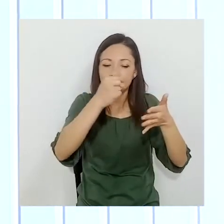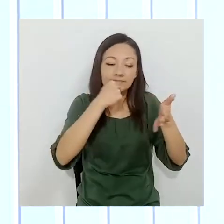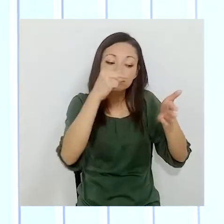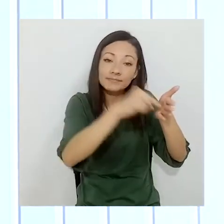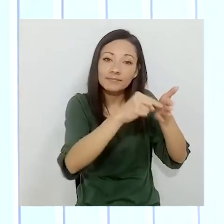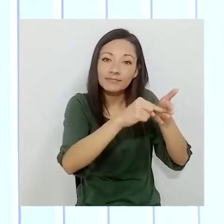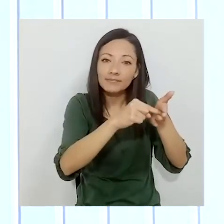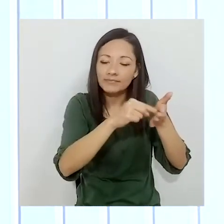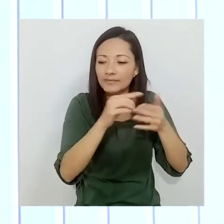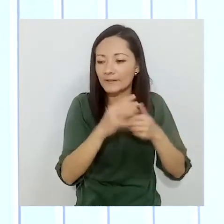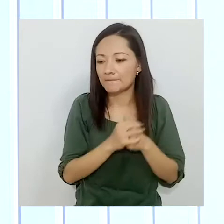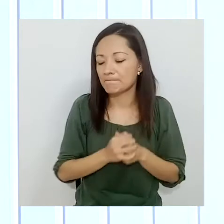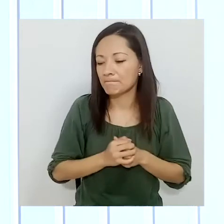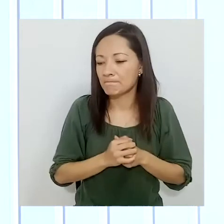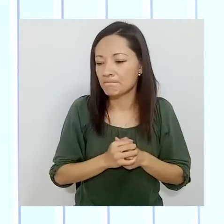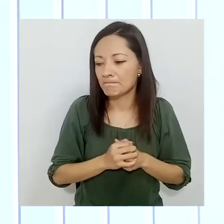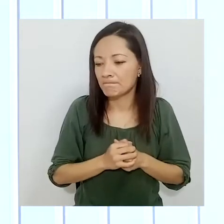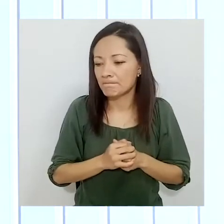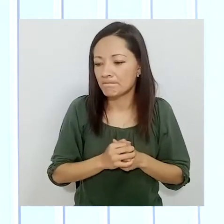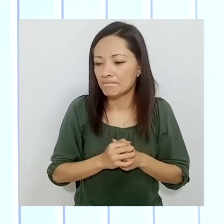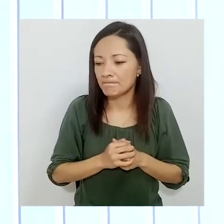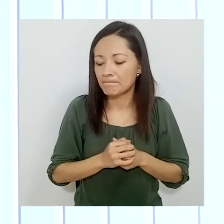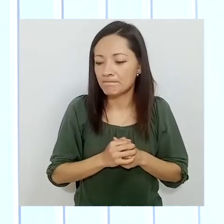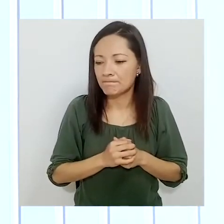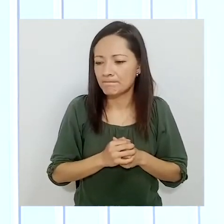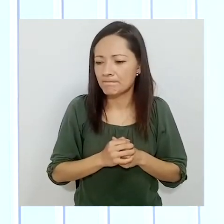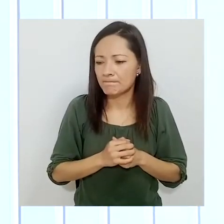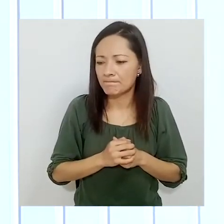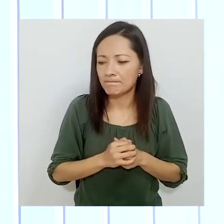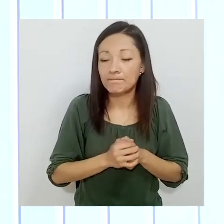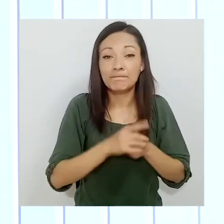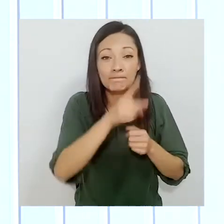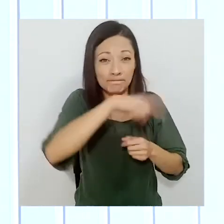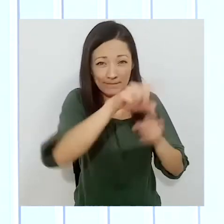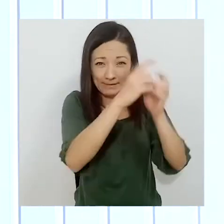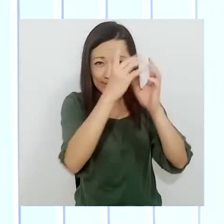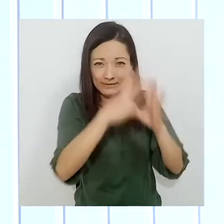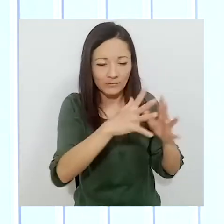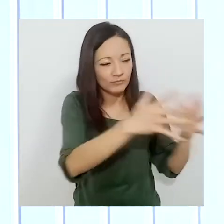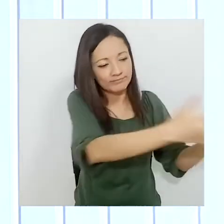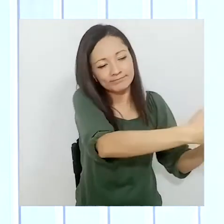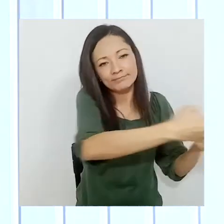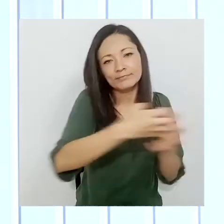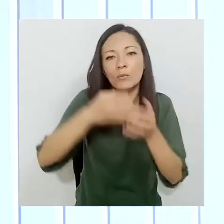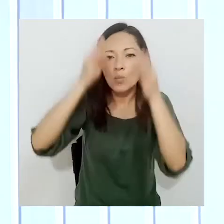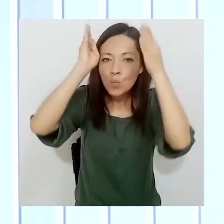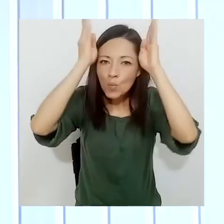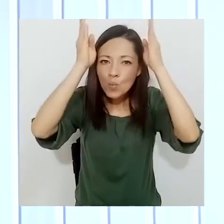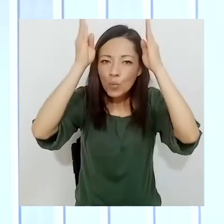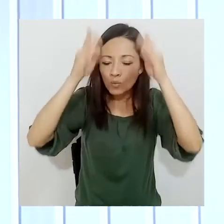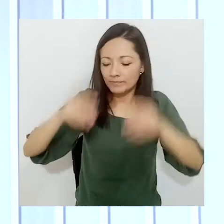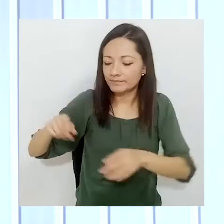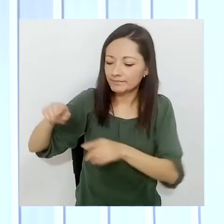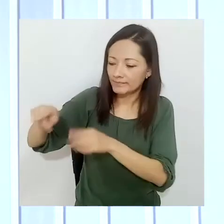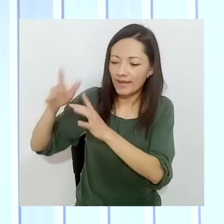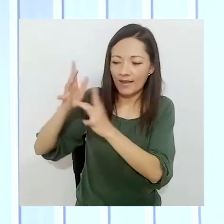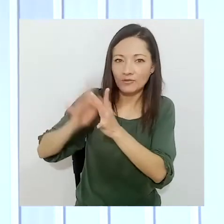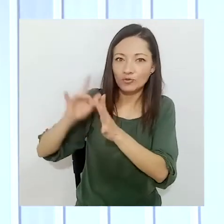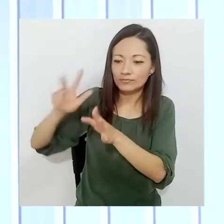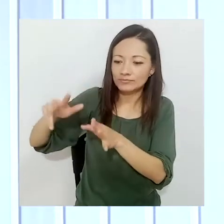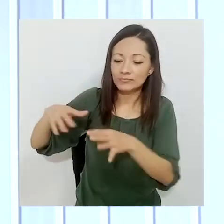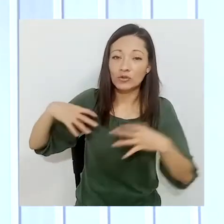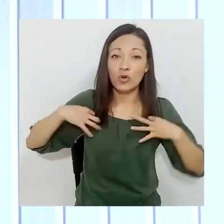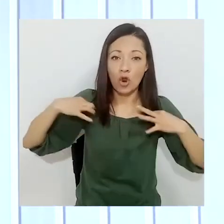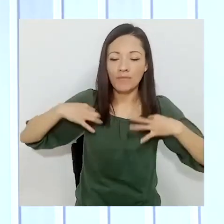mandado y lo dejaron. Y trajeron el burrito a Jesús y echaron sobre él sus mantos y se sentó sobre